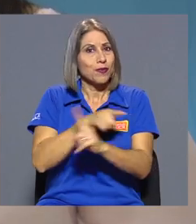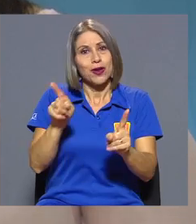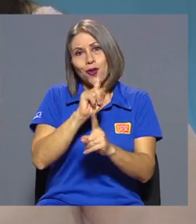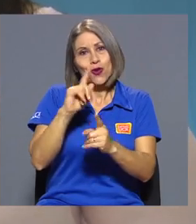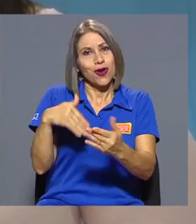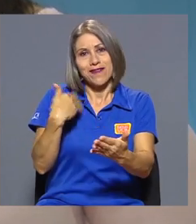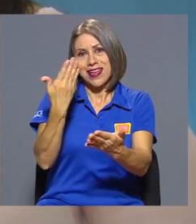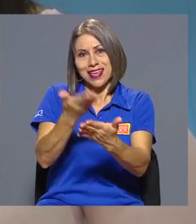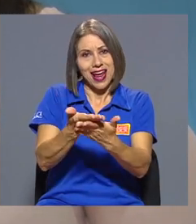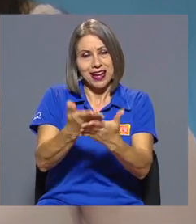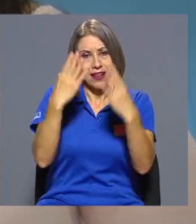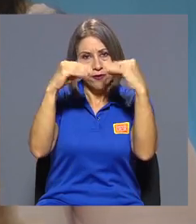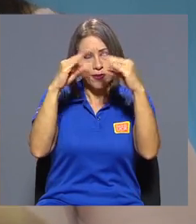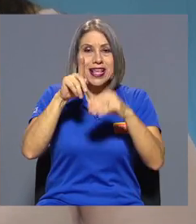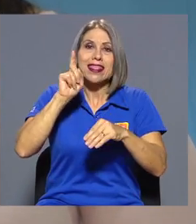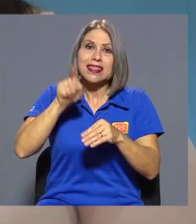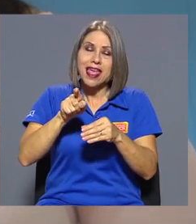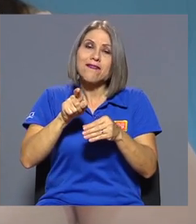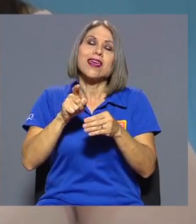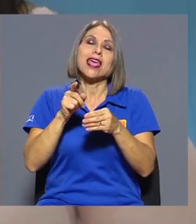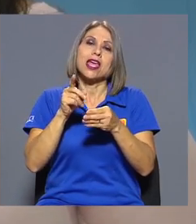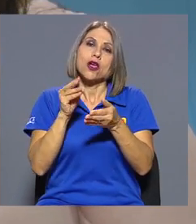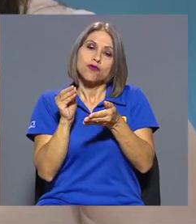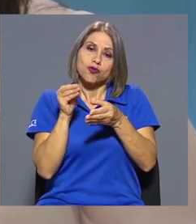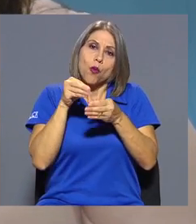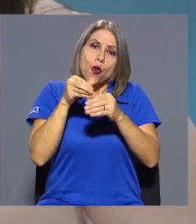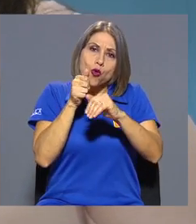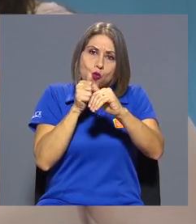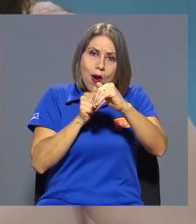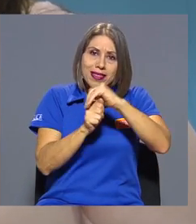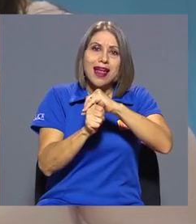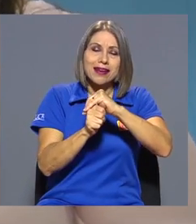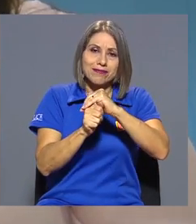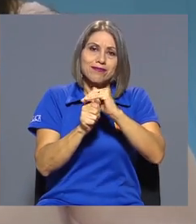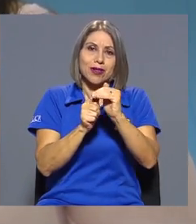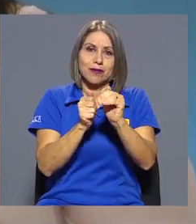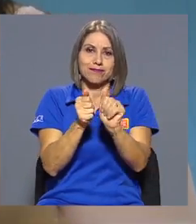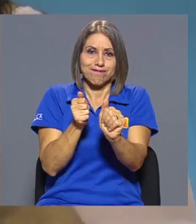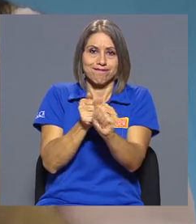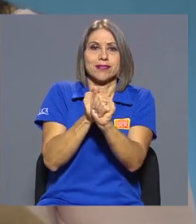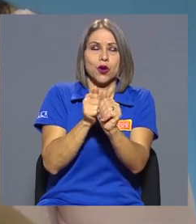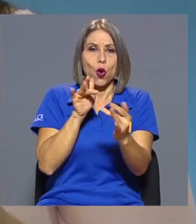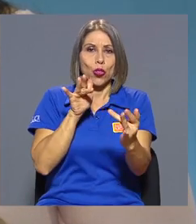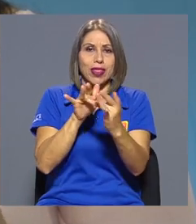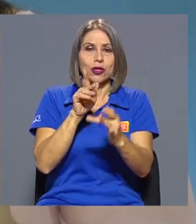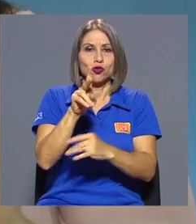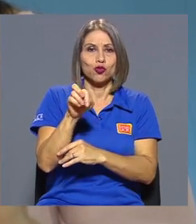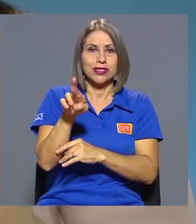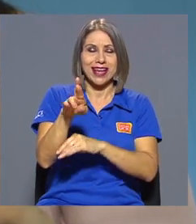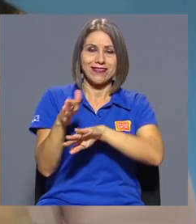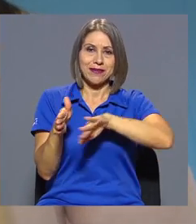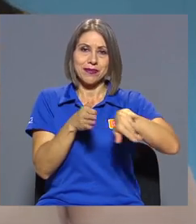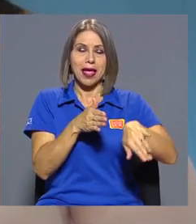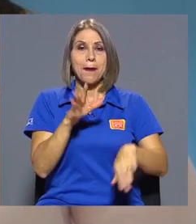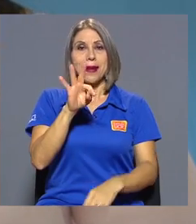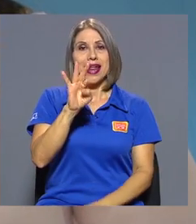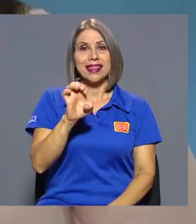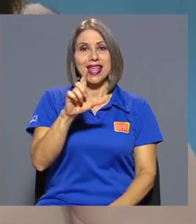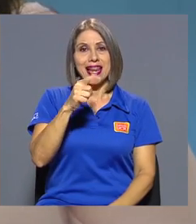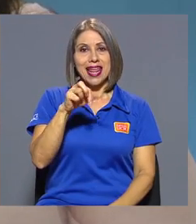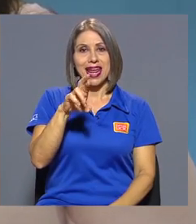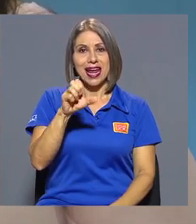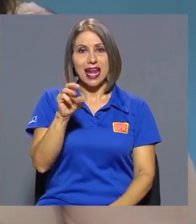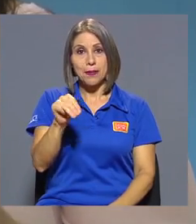que estar guardado dentro de sus contactos como UCR. Y para Telegram únicamente tienen que darle clic en el